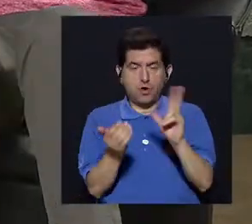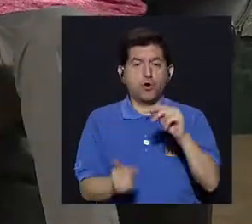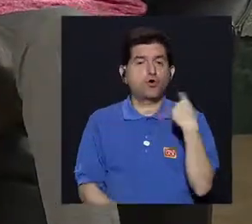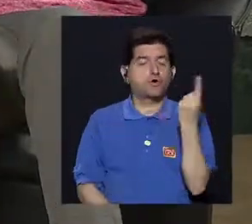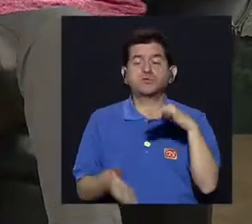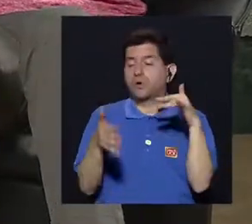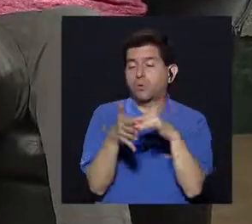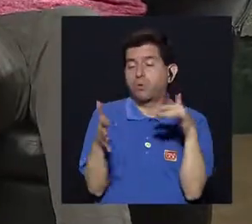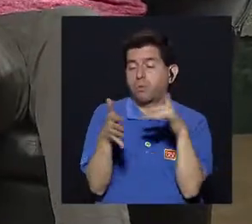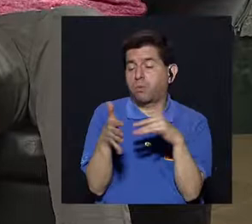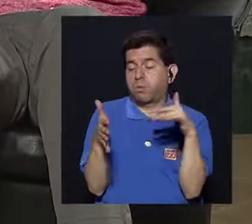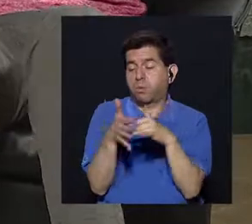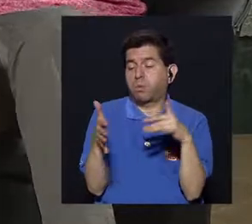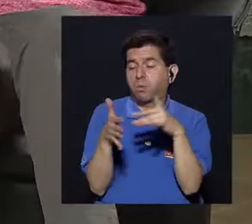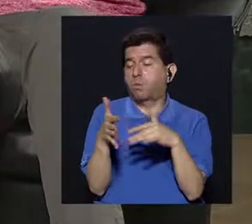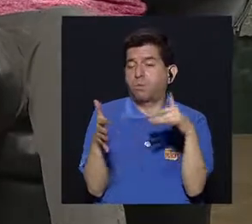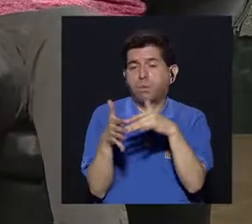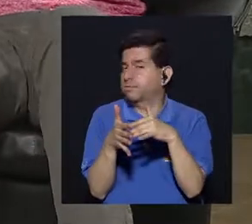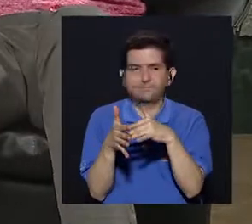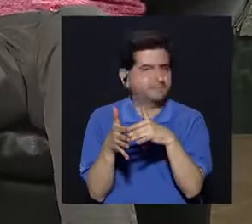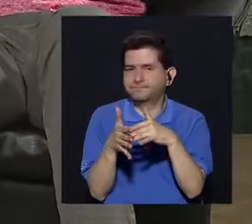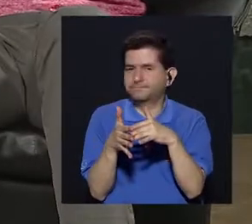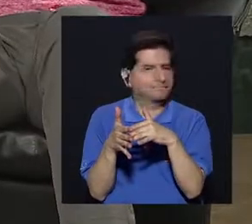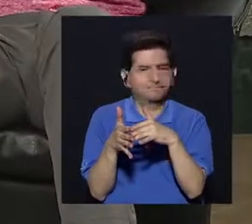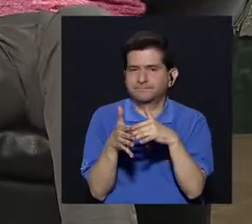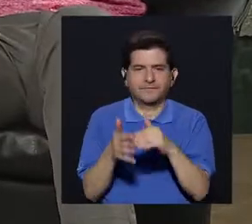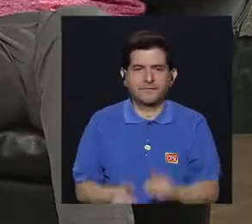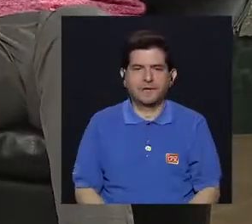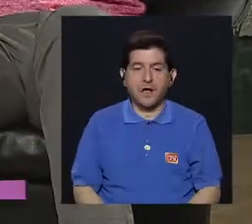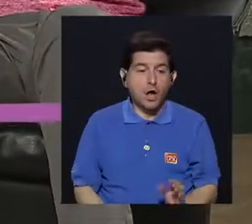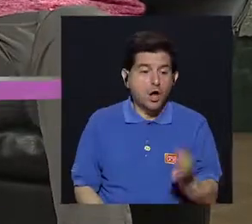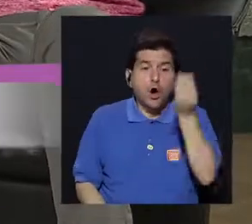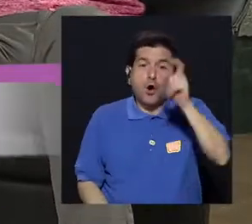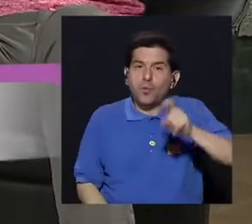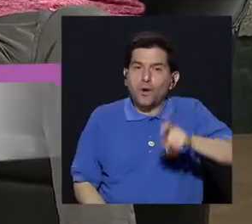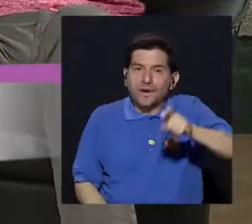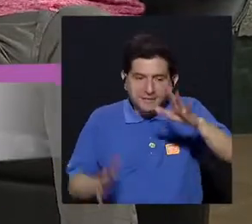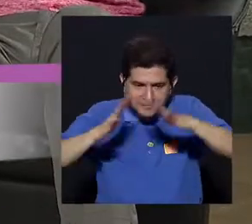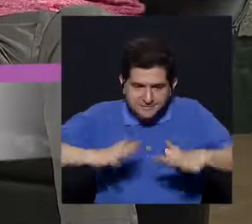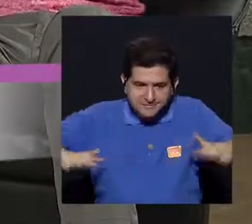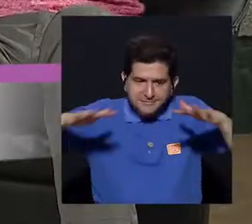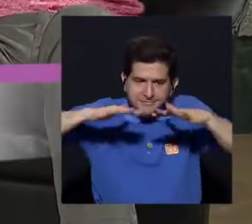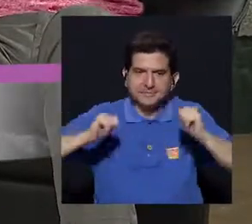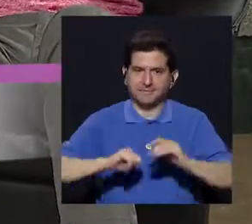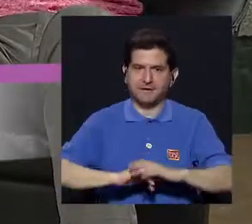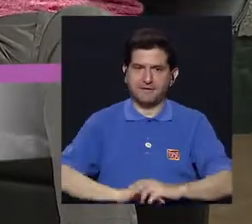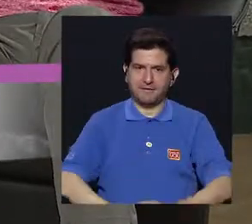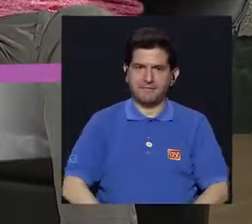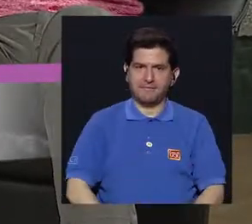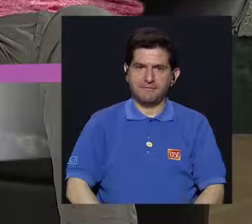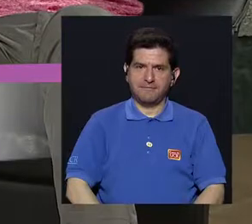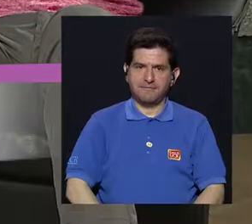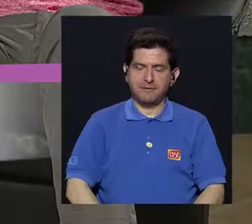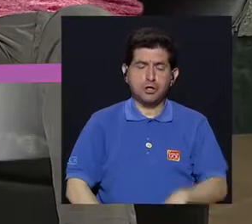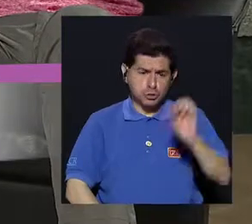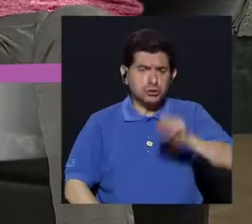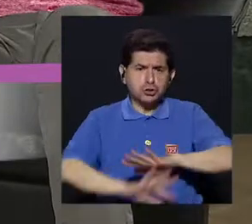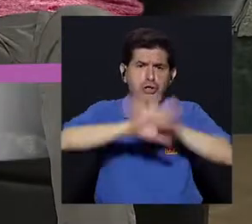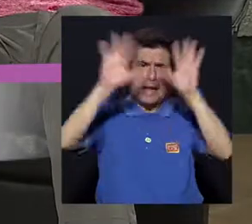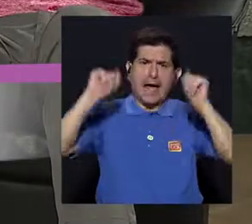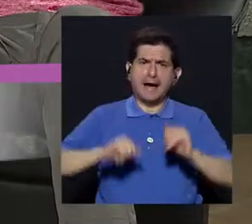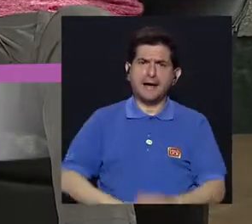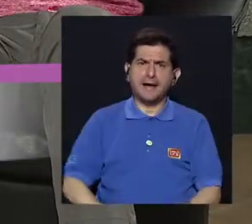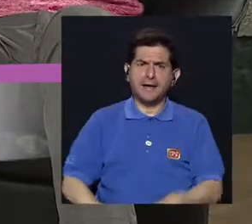solo estudiar y estudiar y estudiar. El niño necesita, o el joven necesita ese espacio. Entonces, claro que